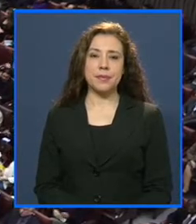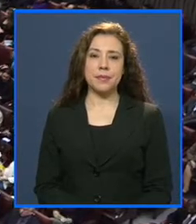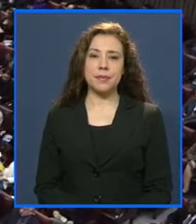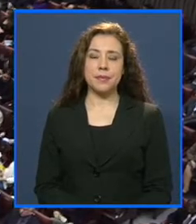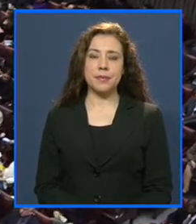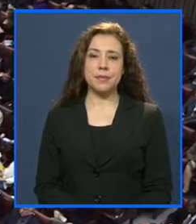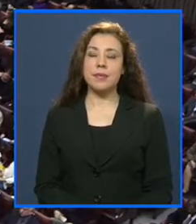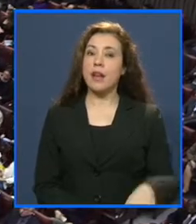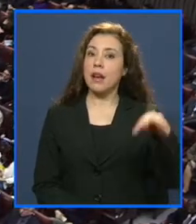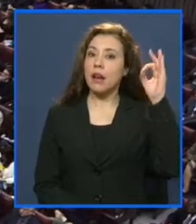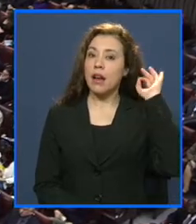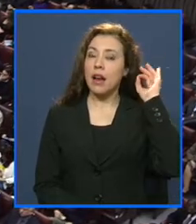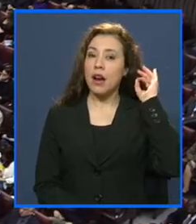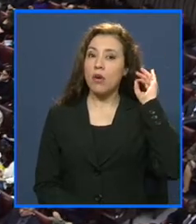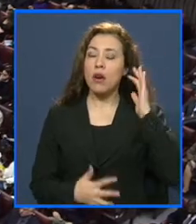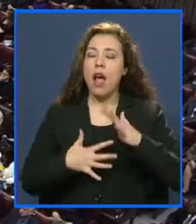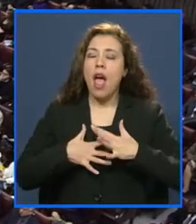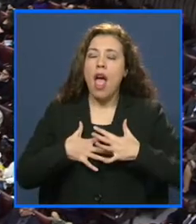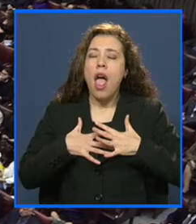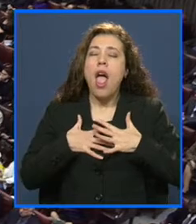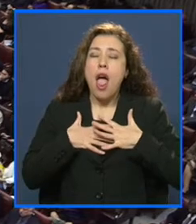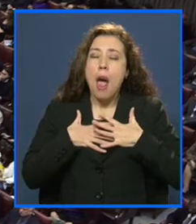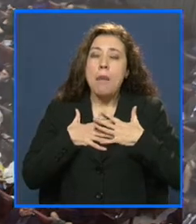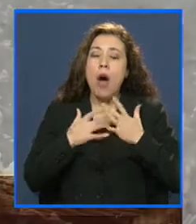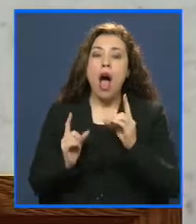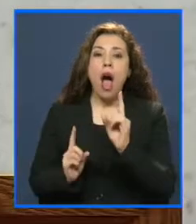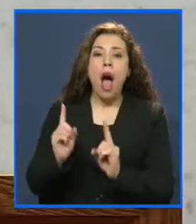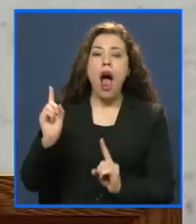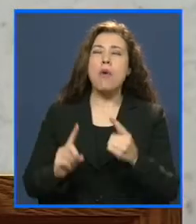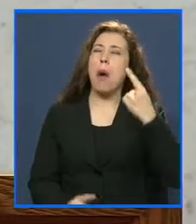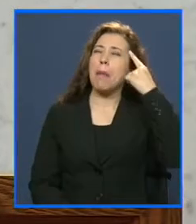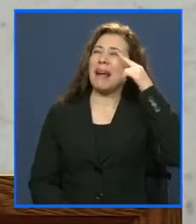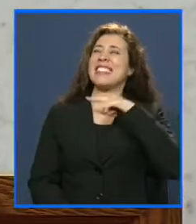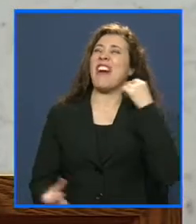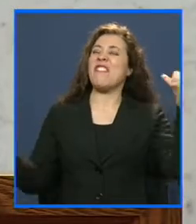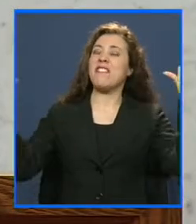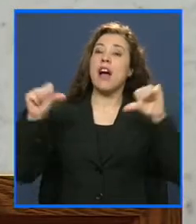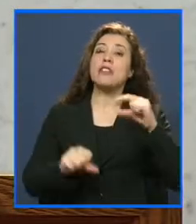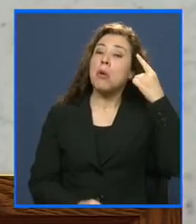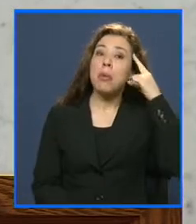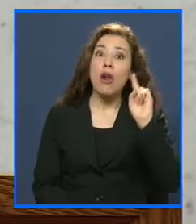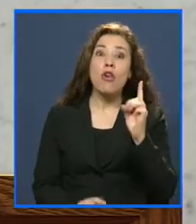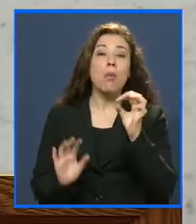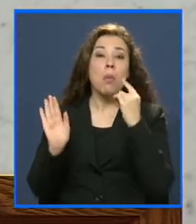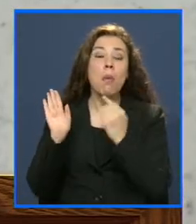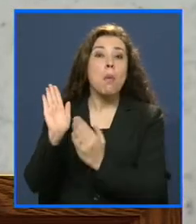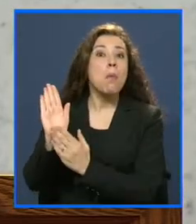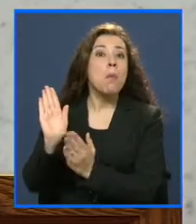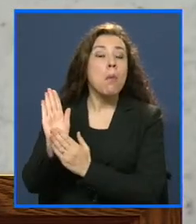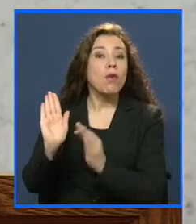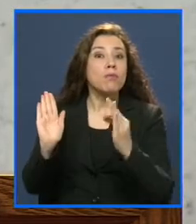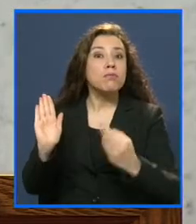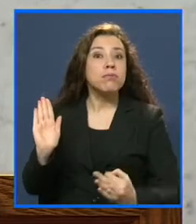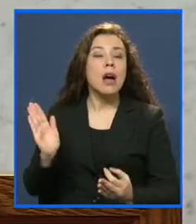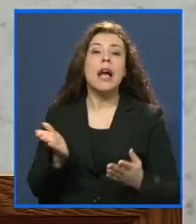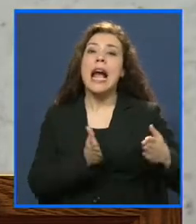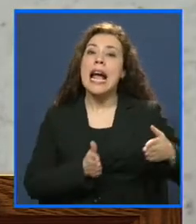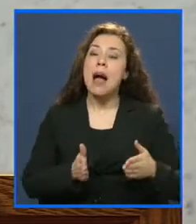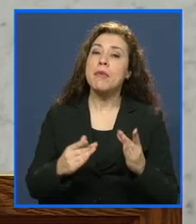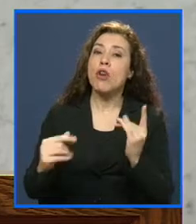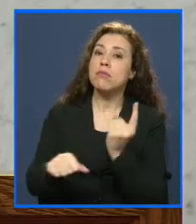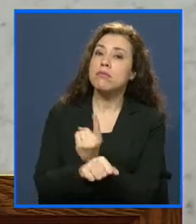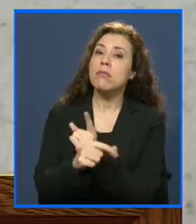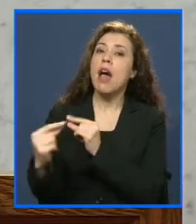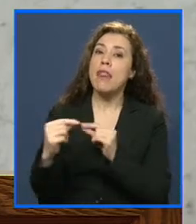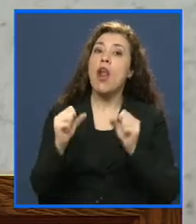una reunión emocionante que algunos auguraban sería un fracaso pero que terminó demostrando una vez más que el camino del diálogo